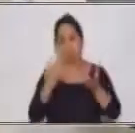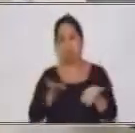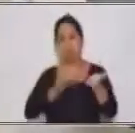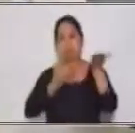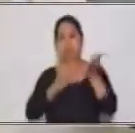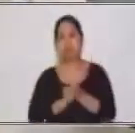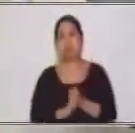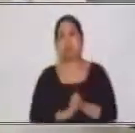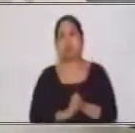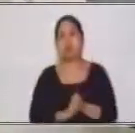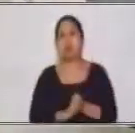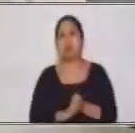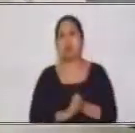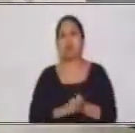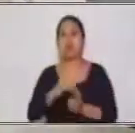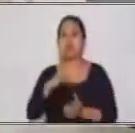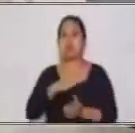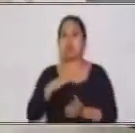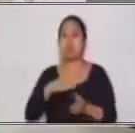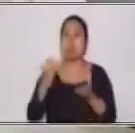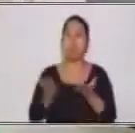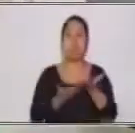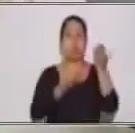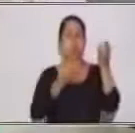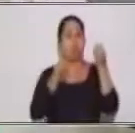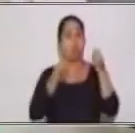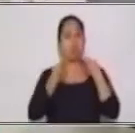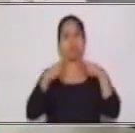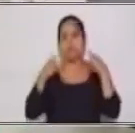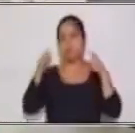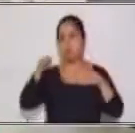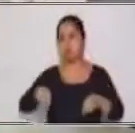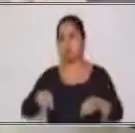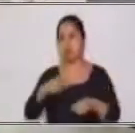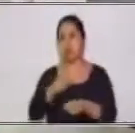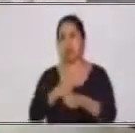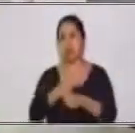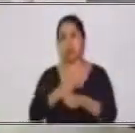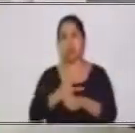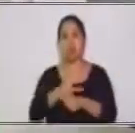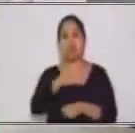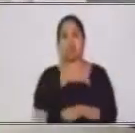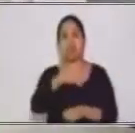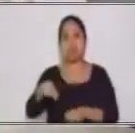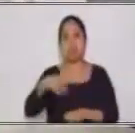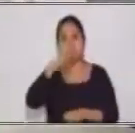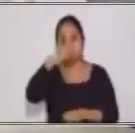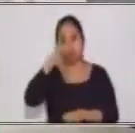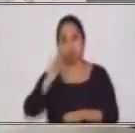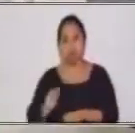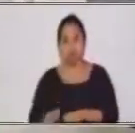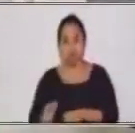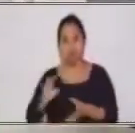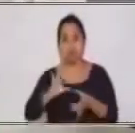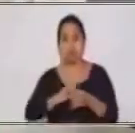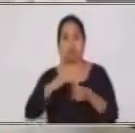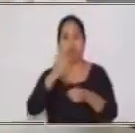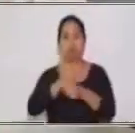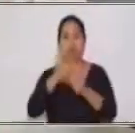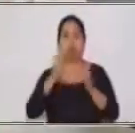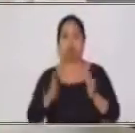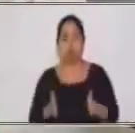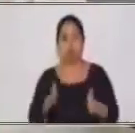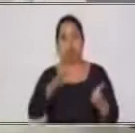un poema también que es muy famoso aquí en Guatemala, que es La Niña de Guatemala, la niña que murió de